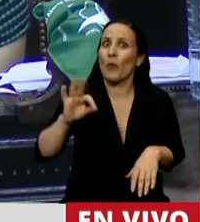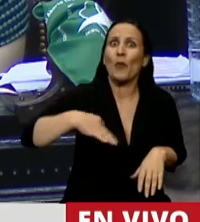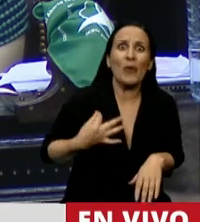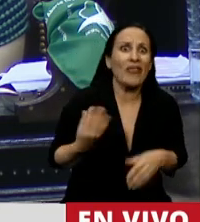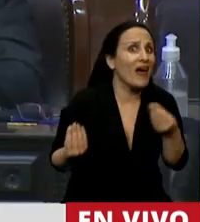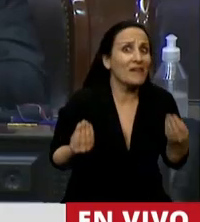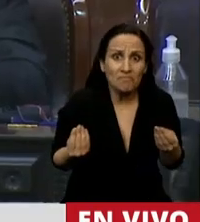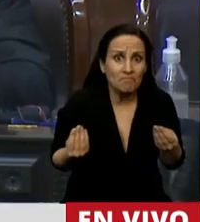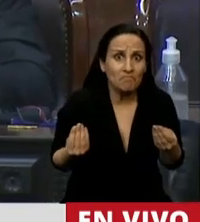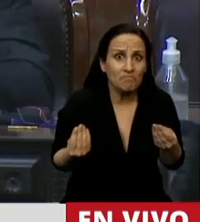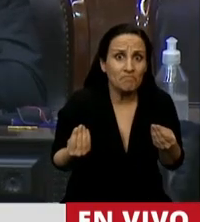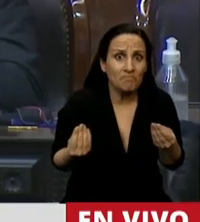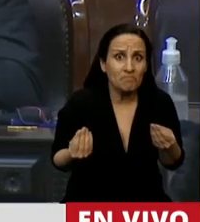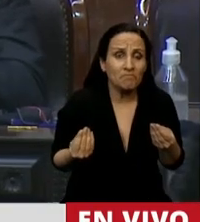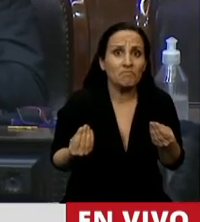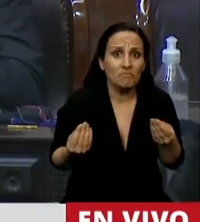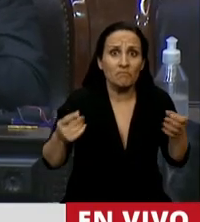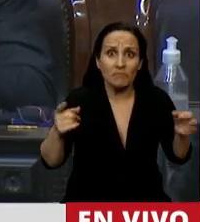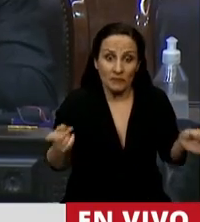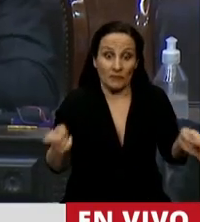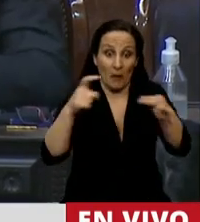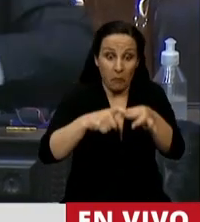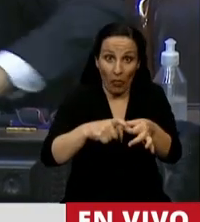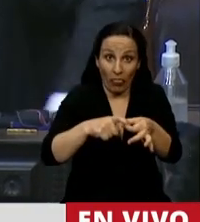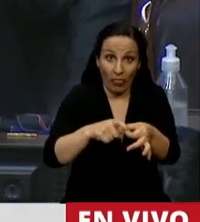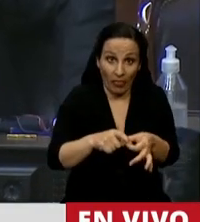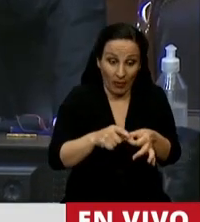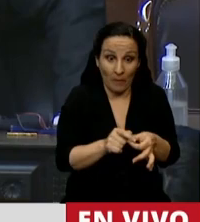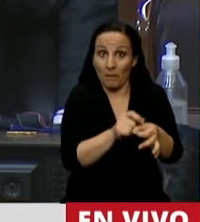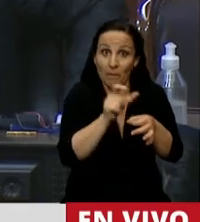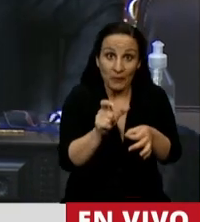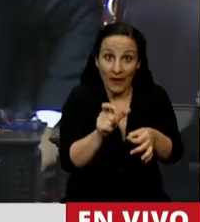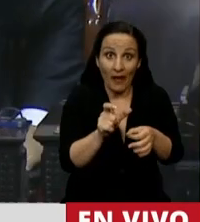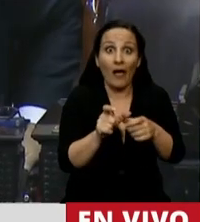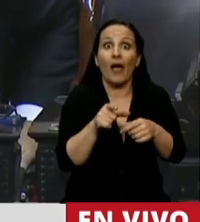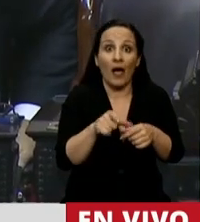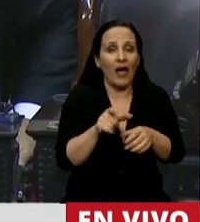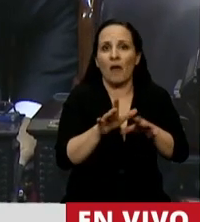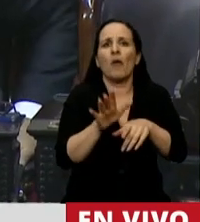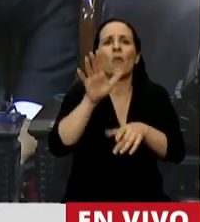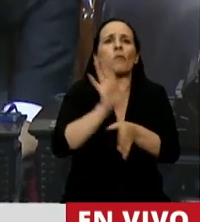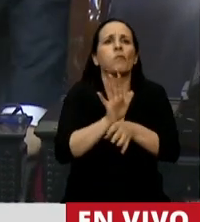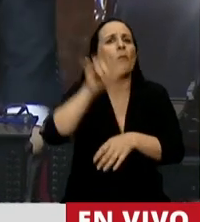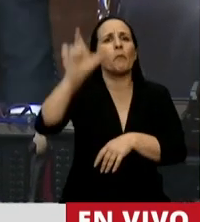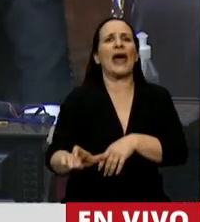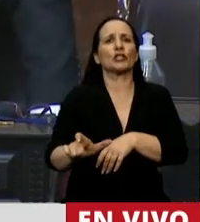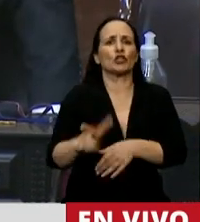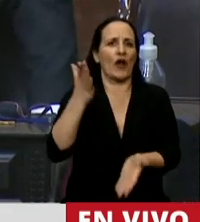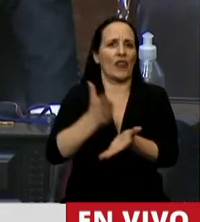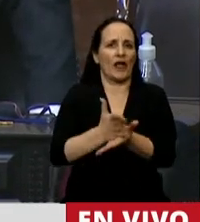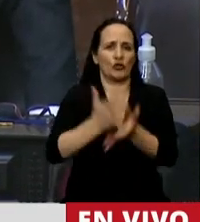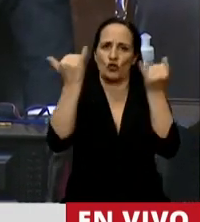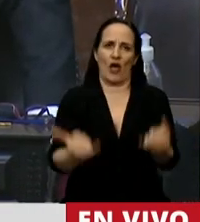a partir de que se convierte en un embrión y ya es una persona que tiene